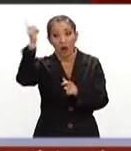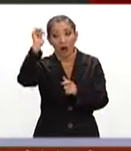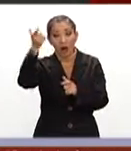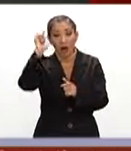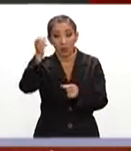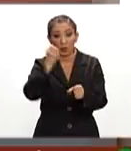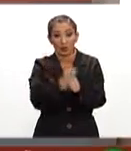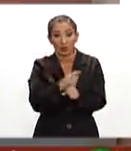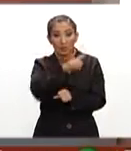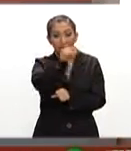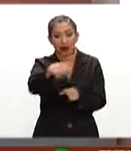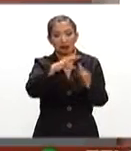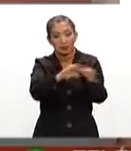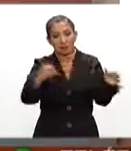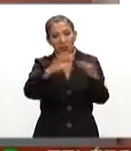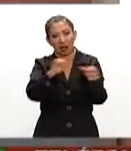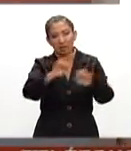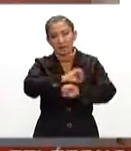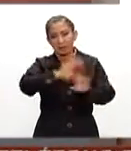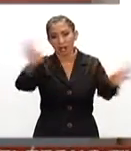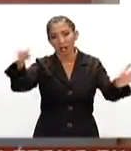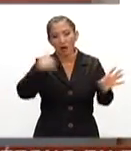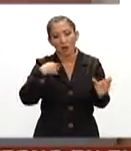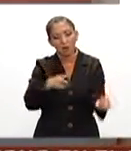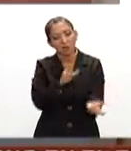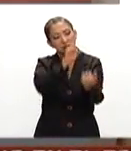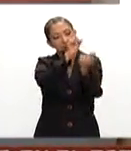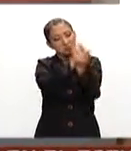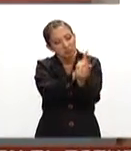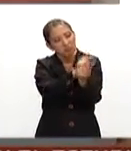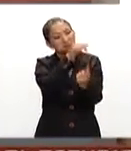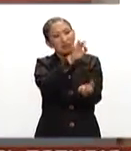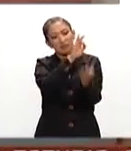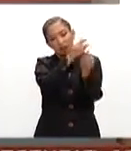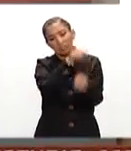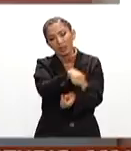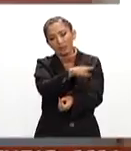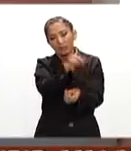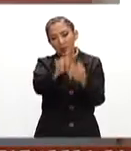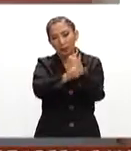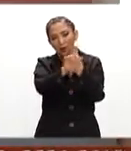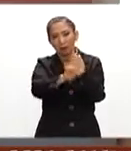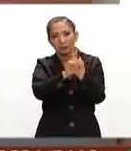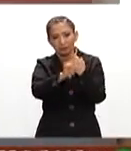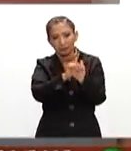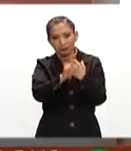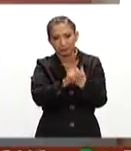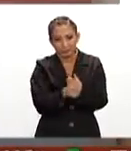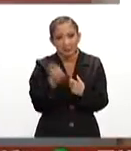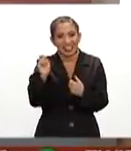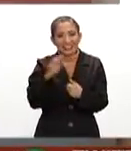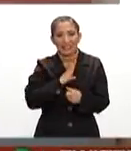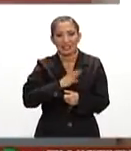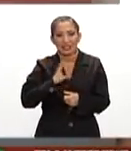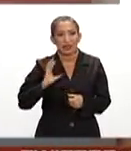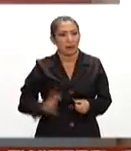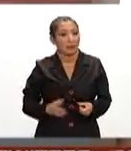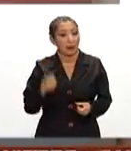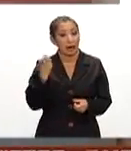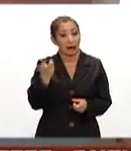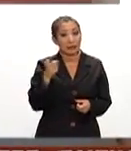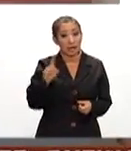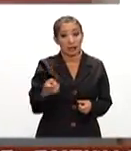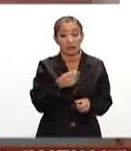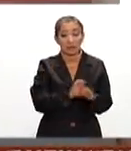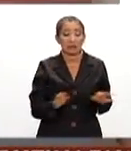haya oportunidad, ¿verdad?, de poder platicar con ella en vivo ante esta problemática que implica el cáncer de mama, que es una de